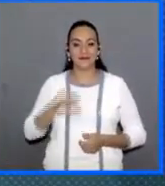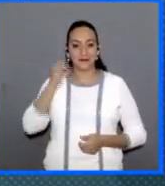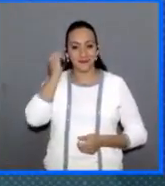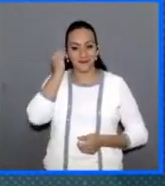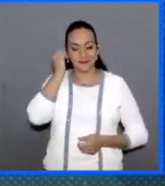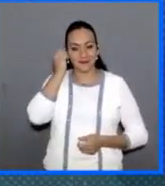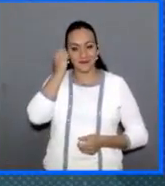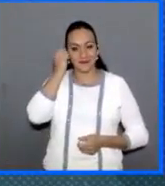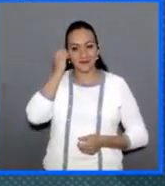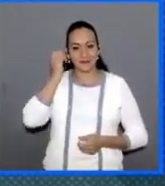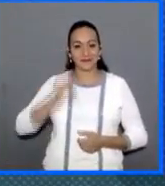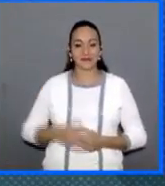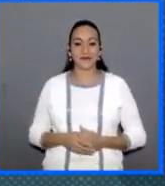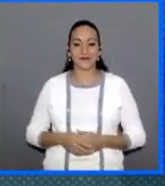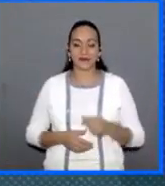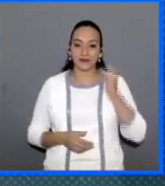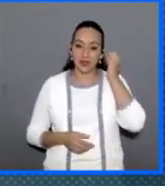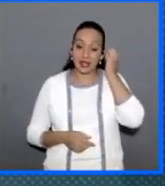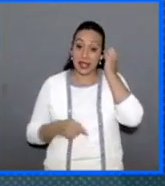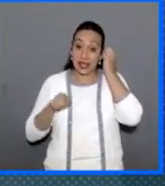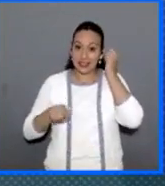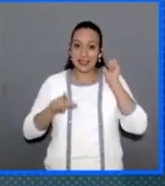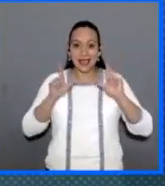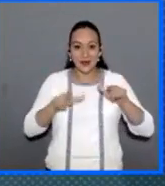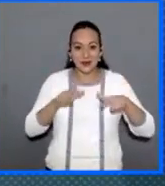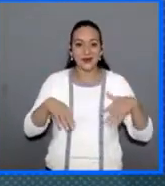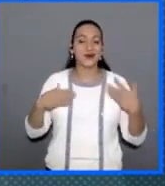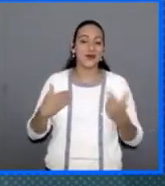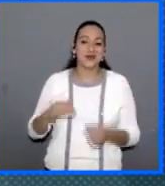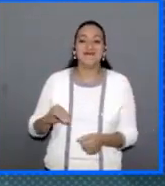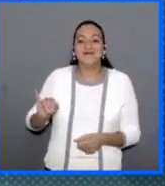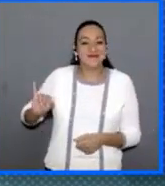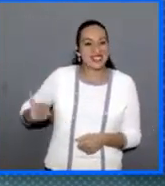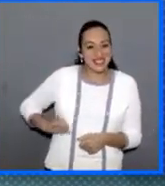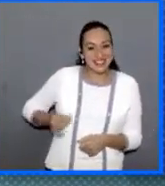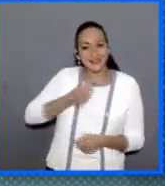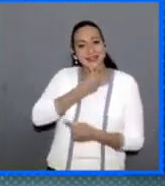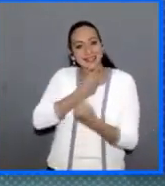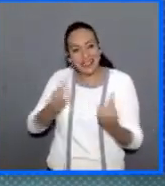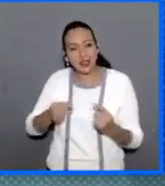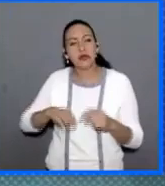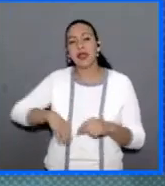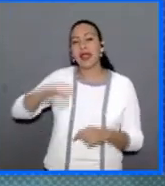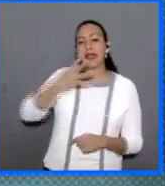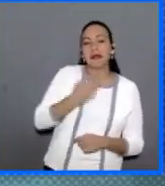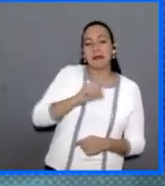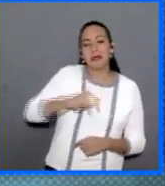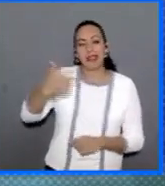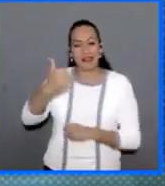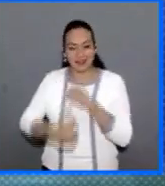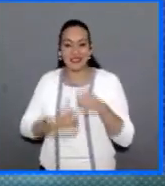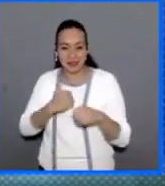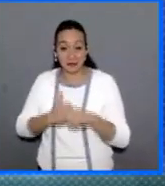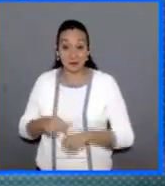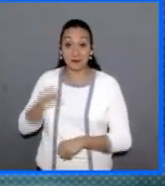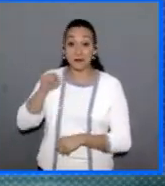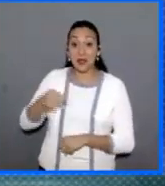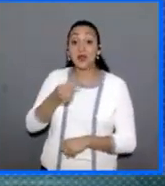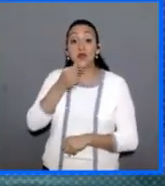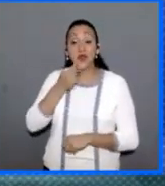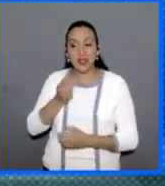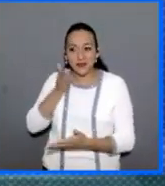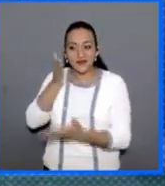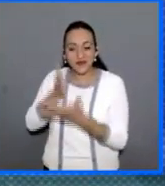Es un micrositio pensado para niñez principalmente de 9 a 12 años, en la cual ellas puedan ver